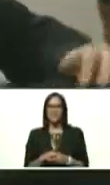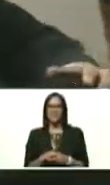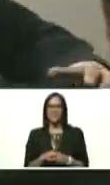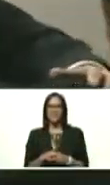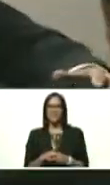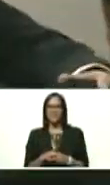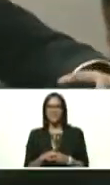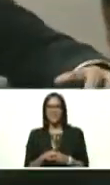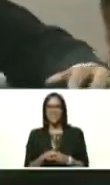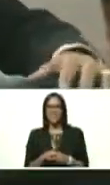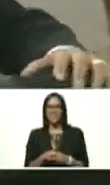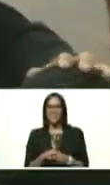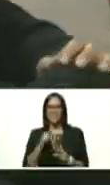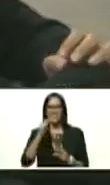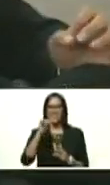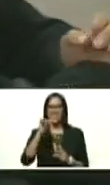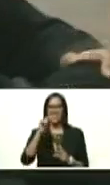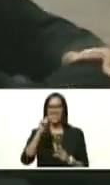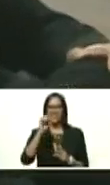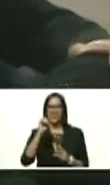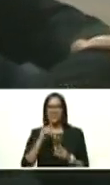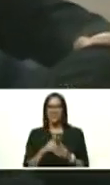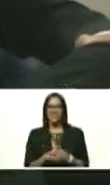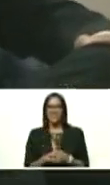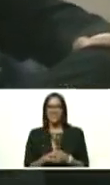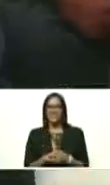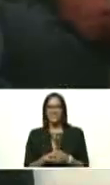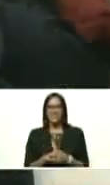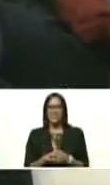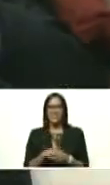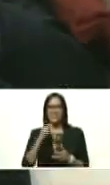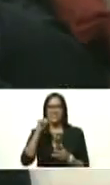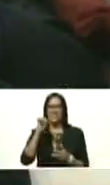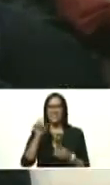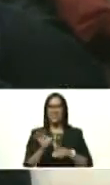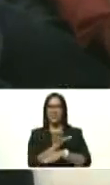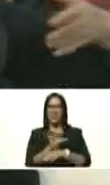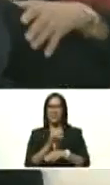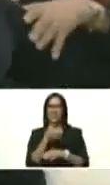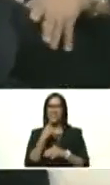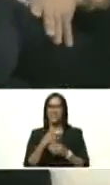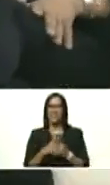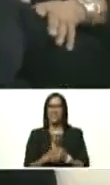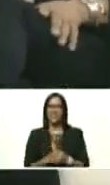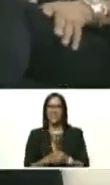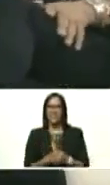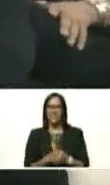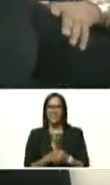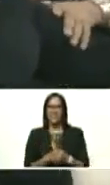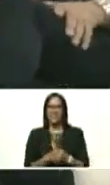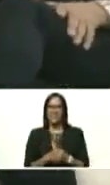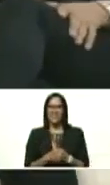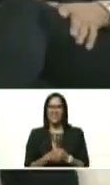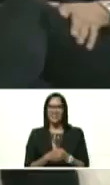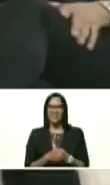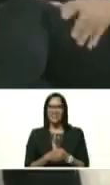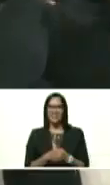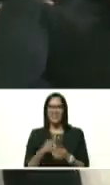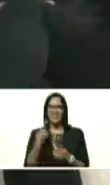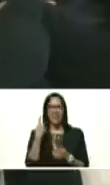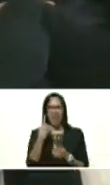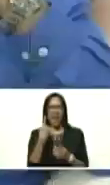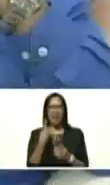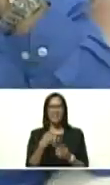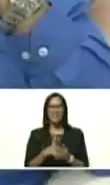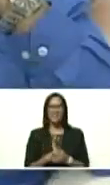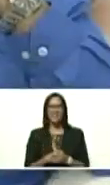Quinito. ¿Tú sabes cuál canta Quinito, no? ¿Ah? Quinito canta la que dice... Hay un hoyo, hay un hoyo en la orilla del mar. Hay un palo,